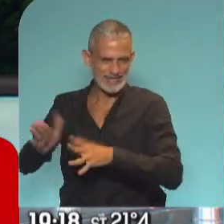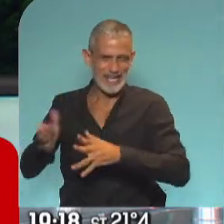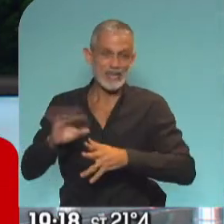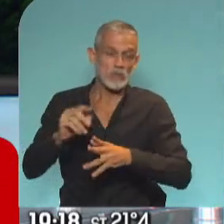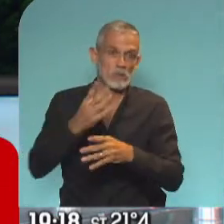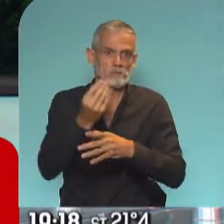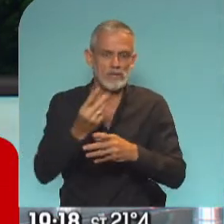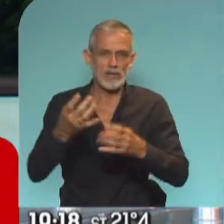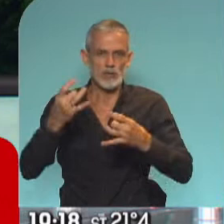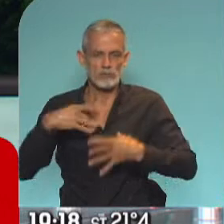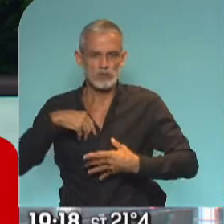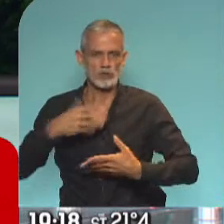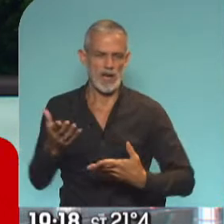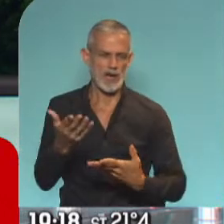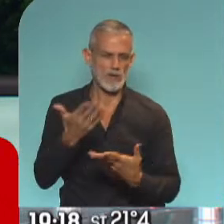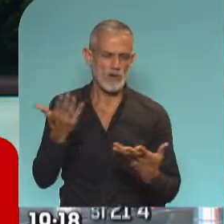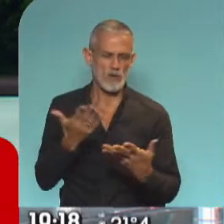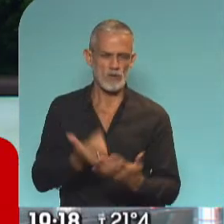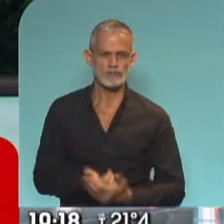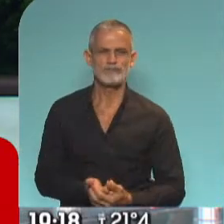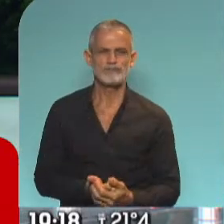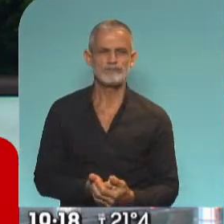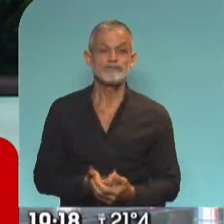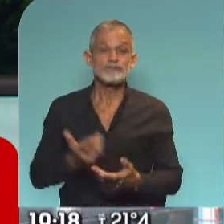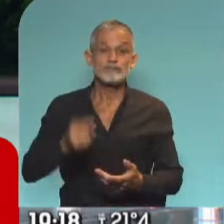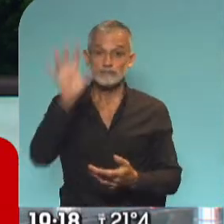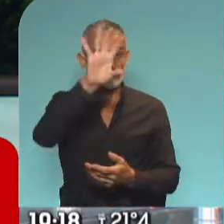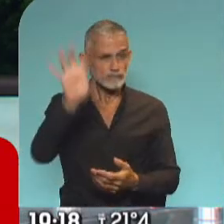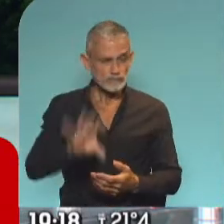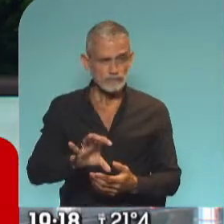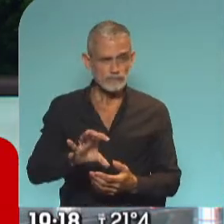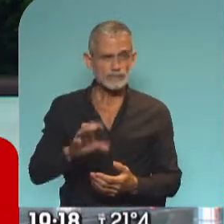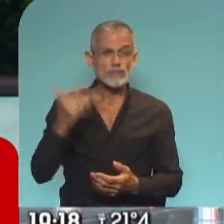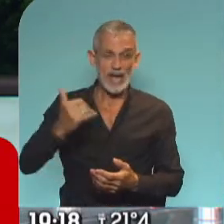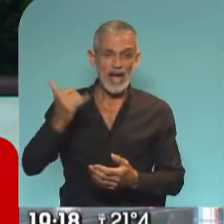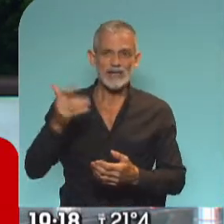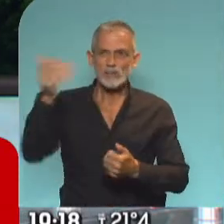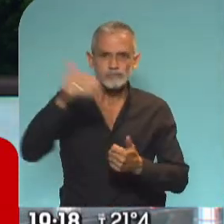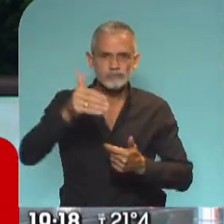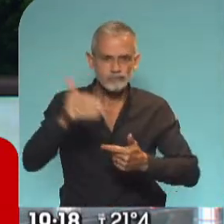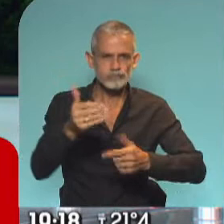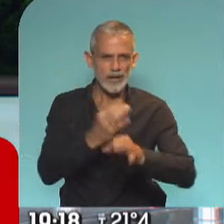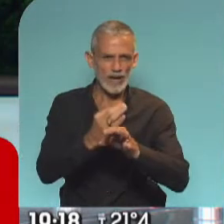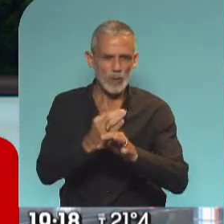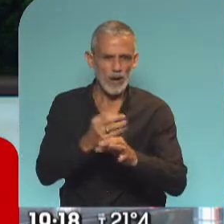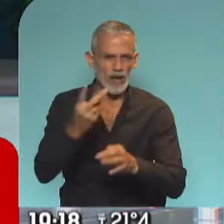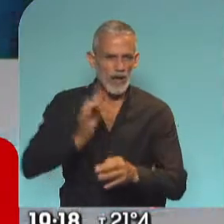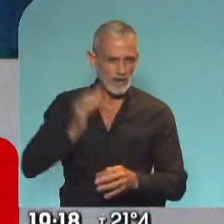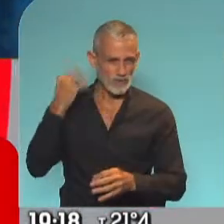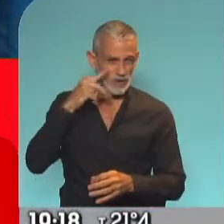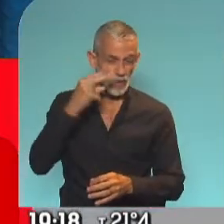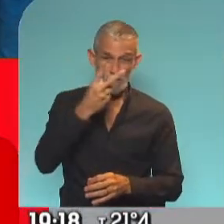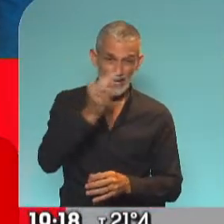contagio, por temor a ese riesgo. Bueno, en todas las provincias, en las instancias de presencialidad que hemos tenido a lo largo del 2020,